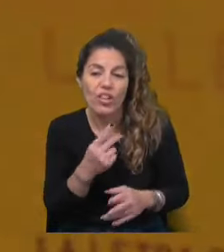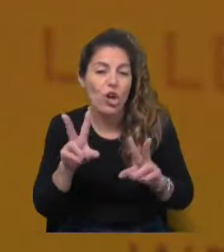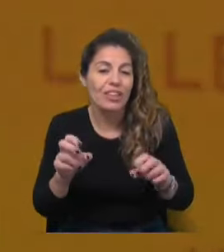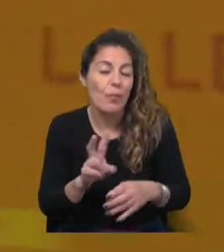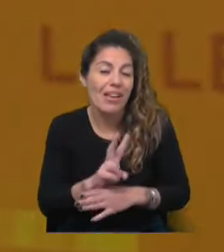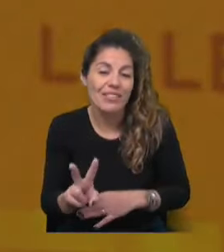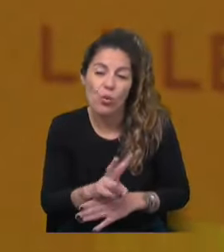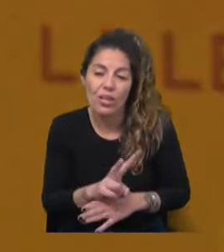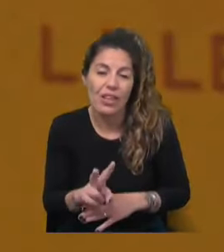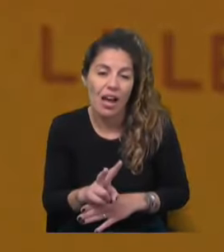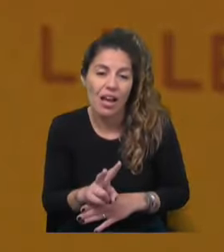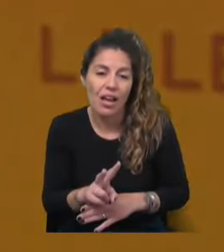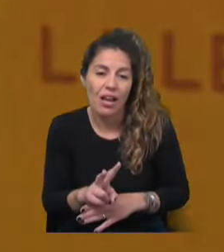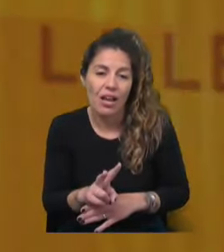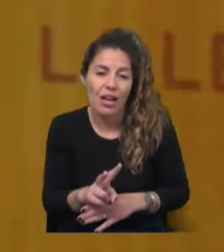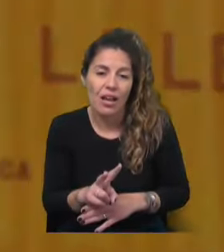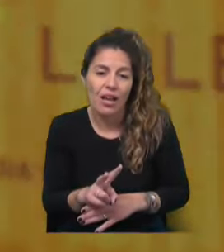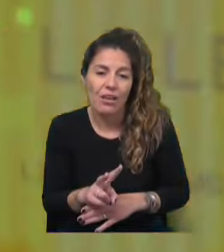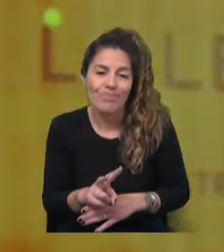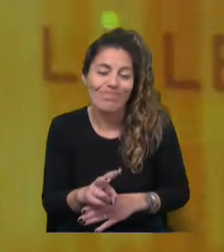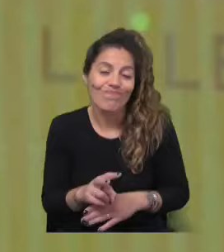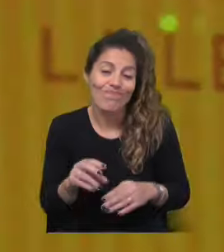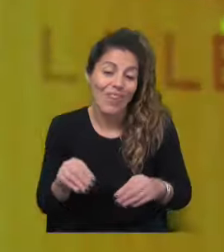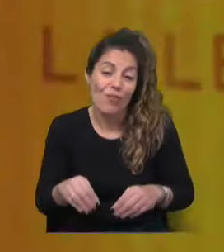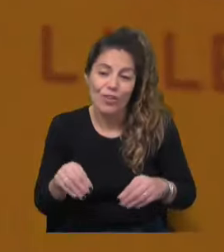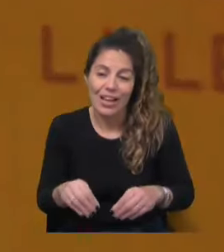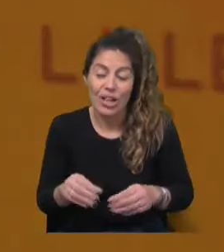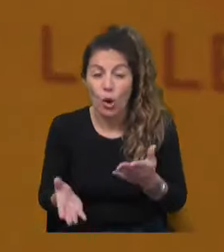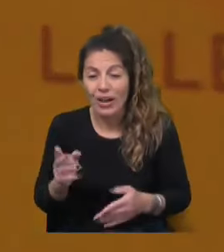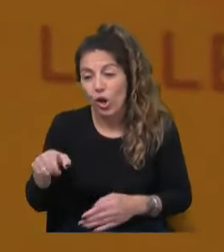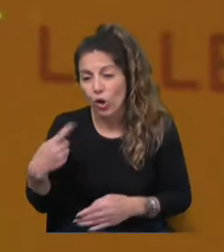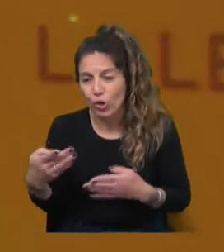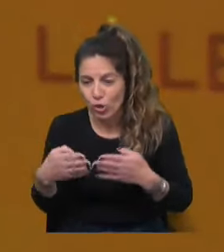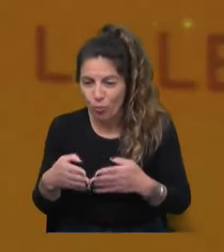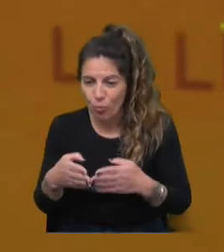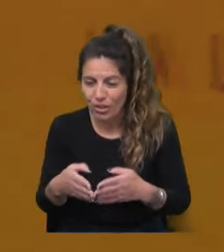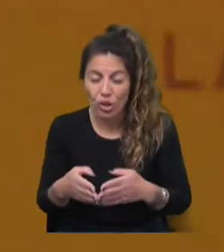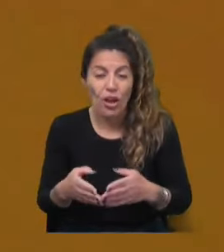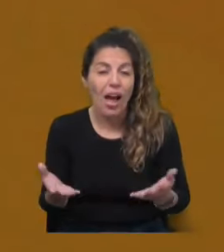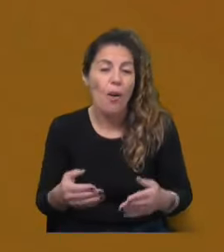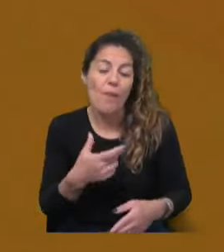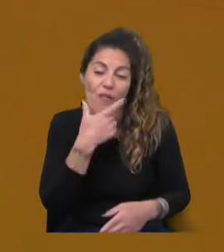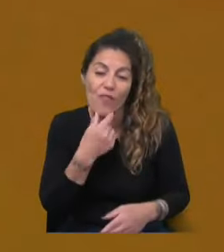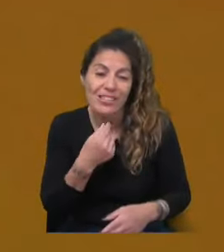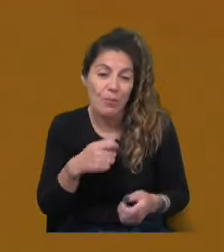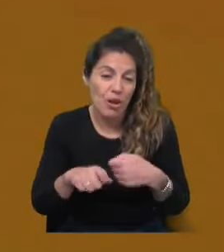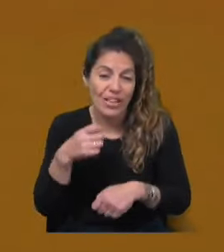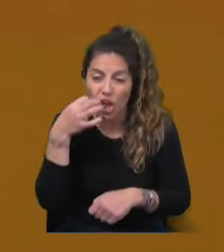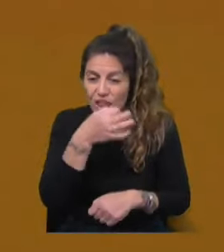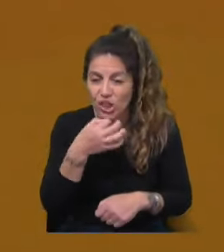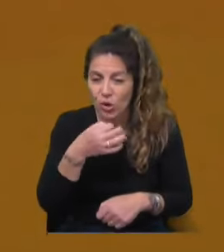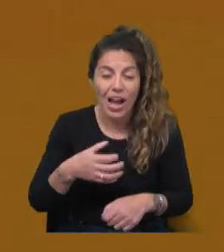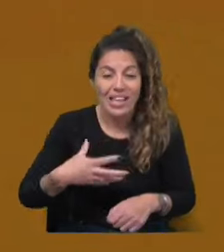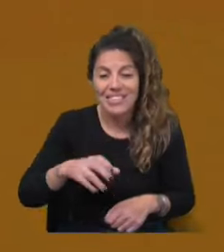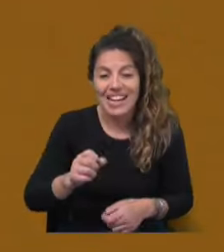de seguridad, sea mucho más endeble que otros puertos. Entonces, sí, era mucho más fácil para los narcos, ¿no?,